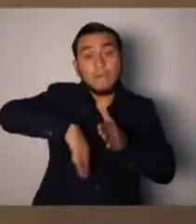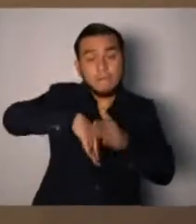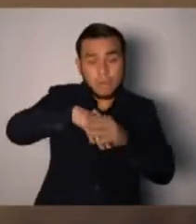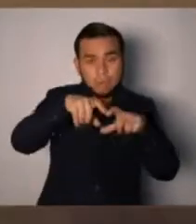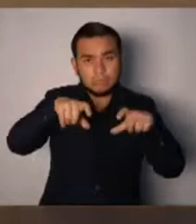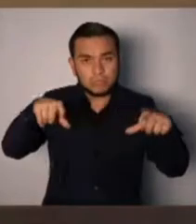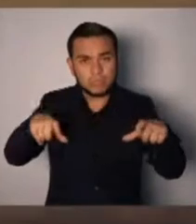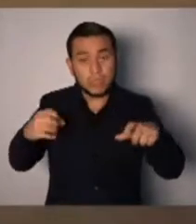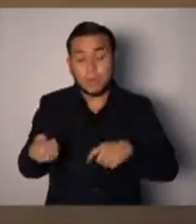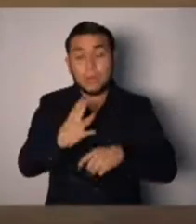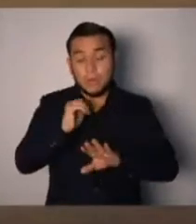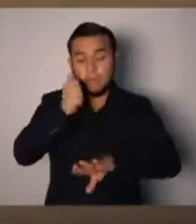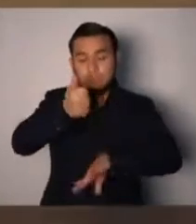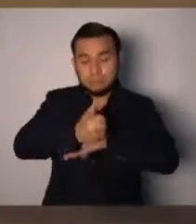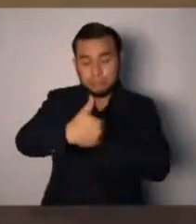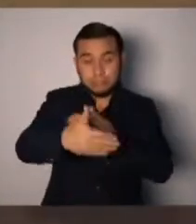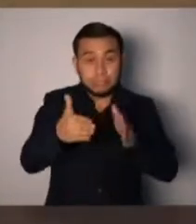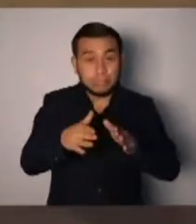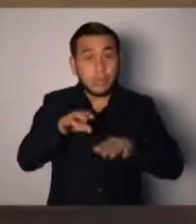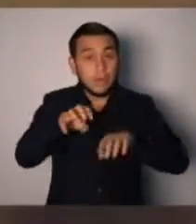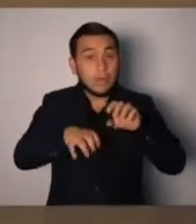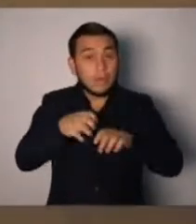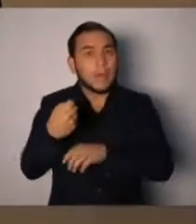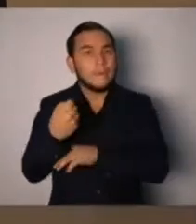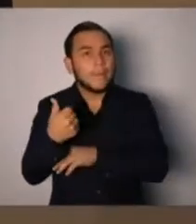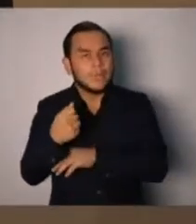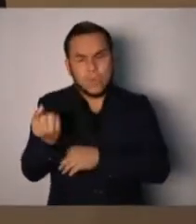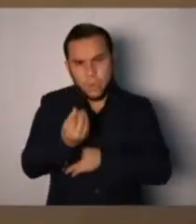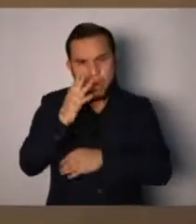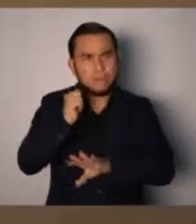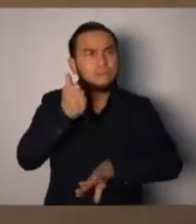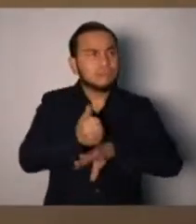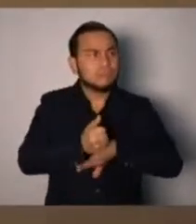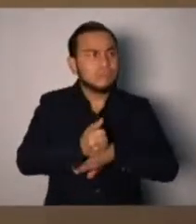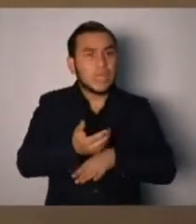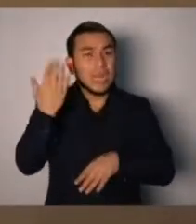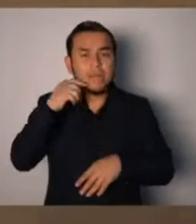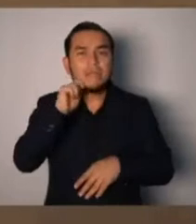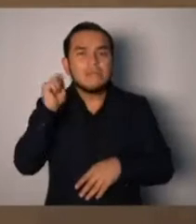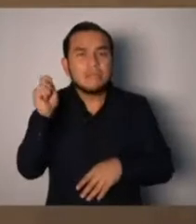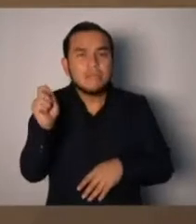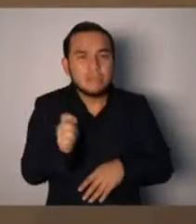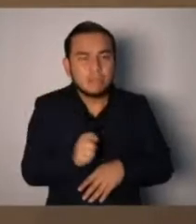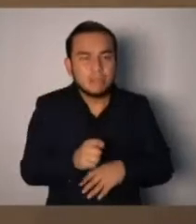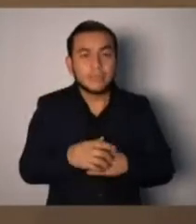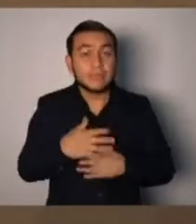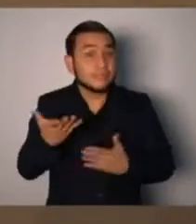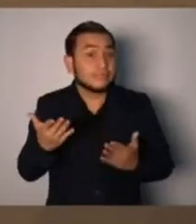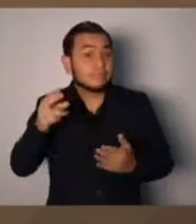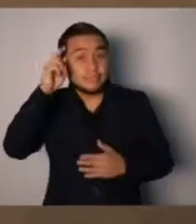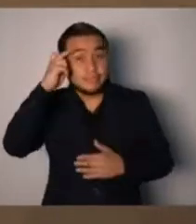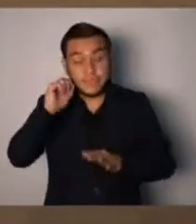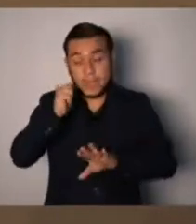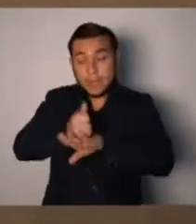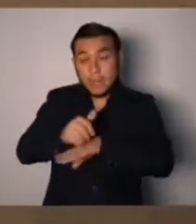nuevo puesto policial que no era totalmente indigno del puesto policial que había como a reconstruir la